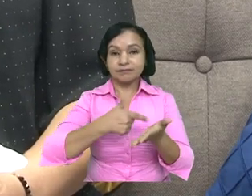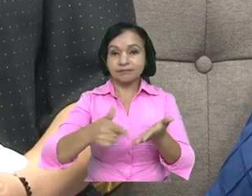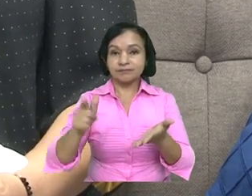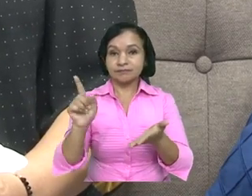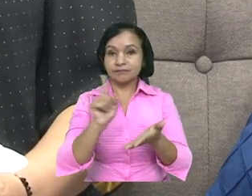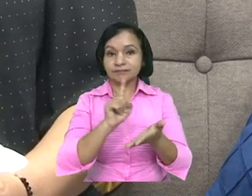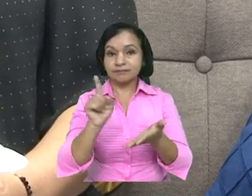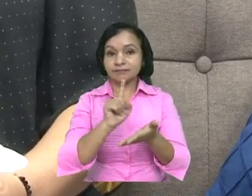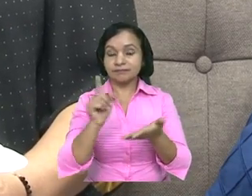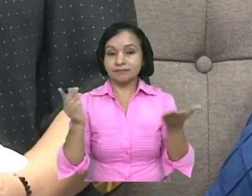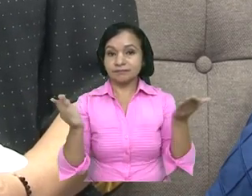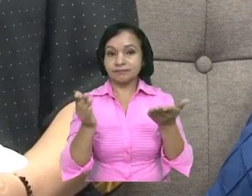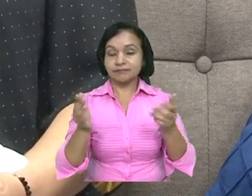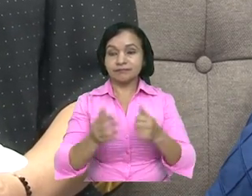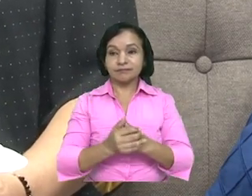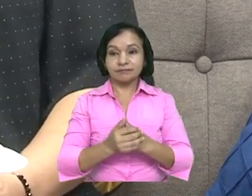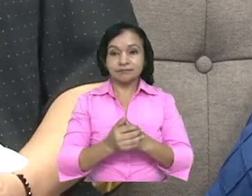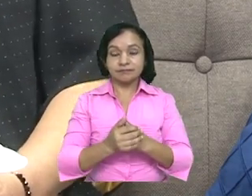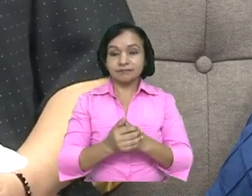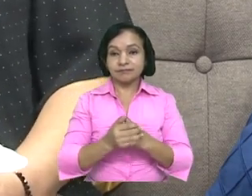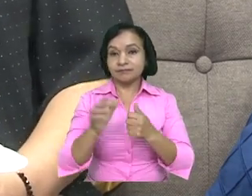miraban